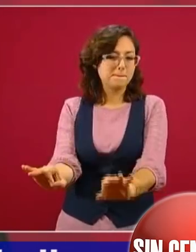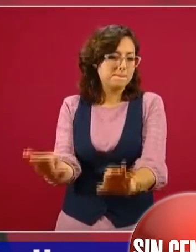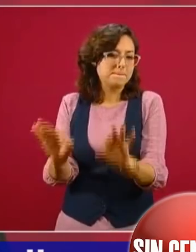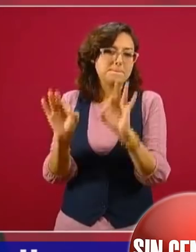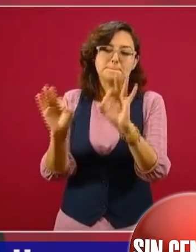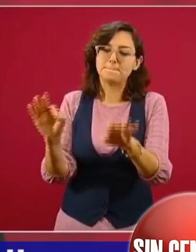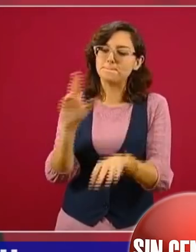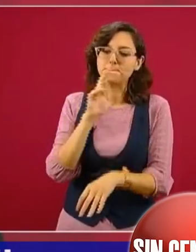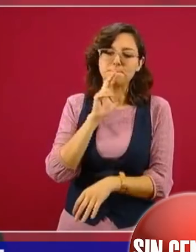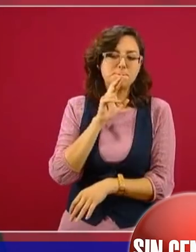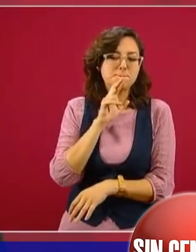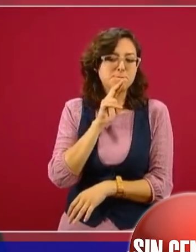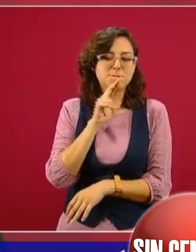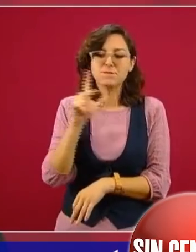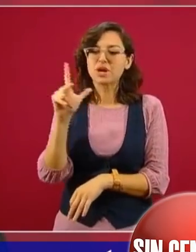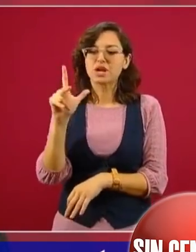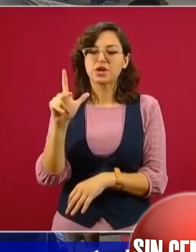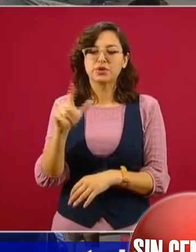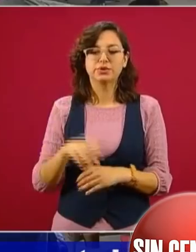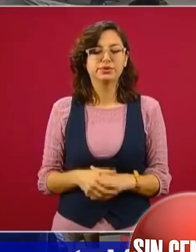Esto,